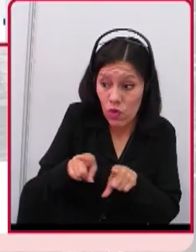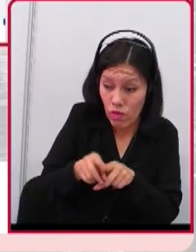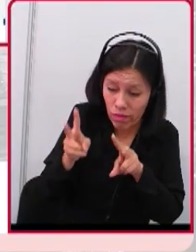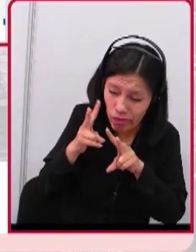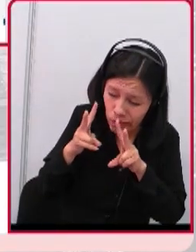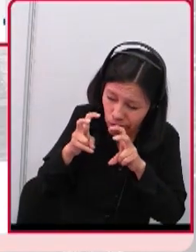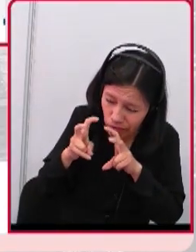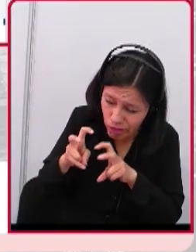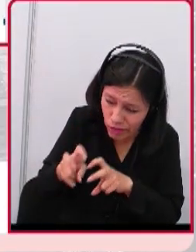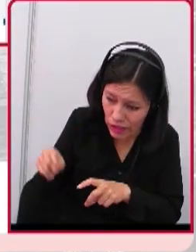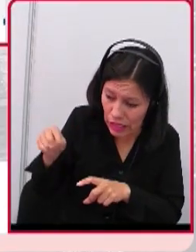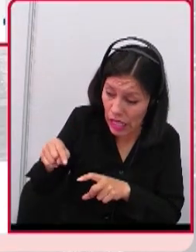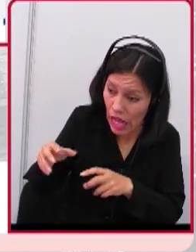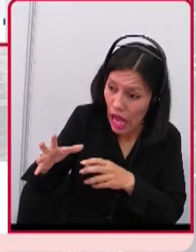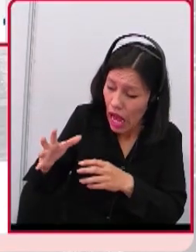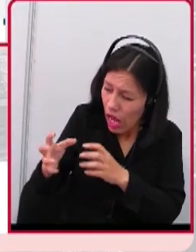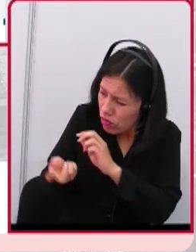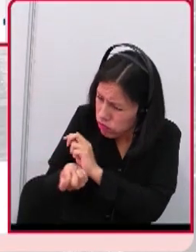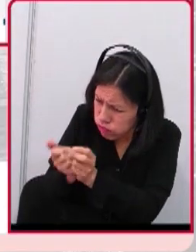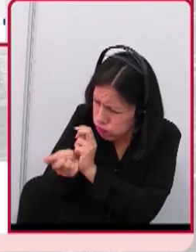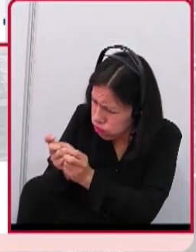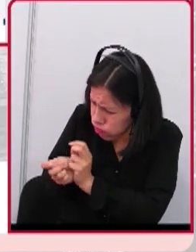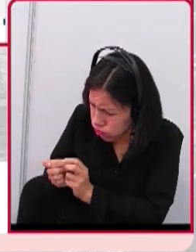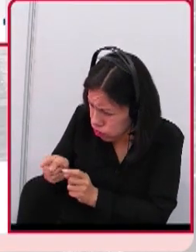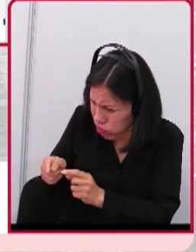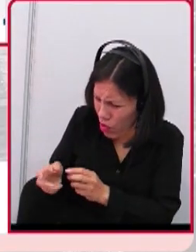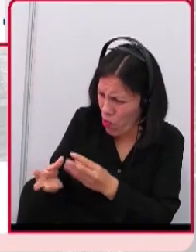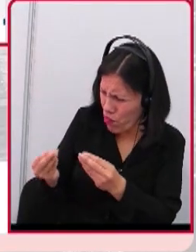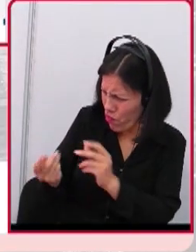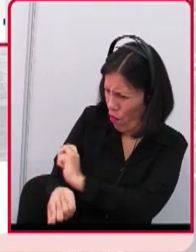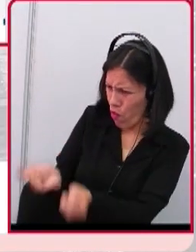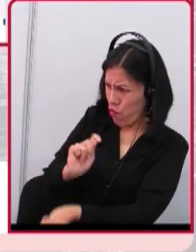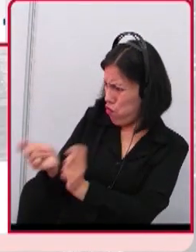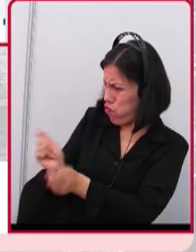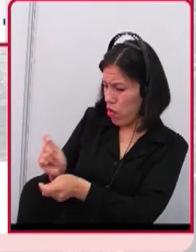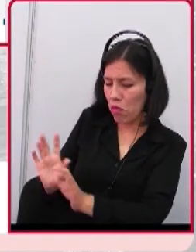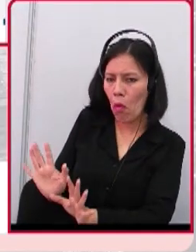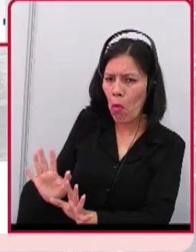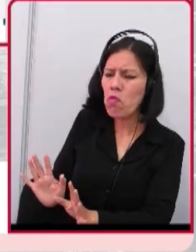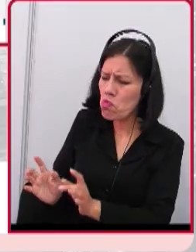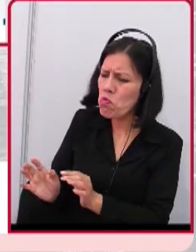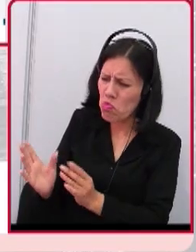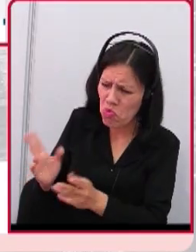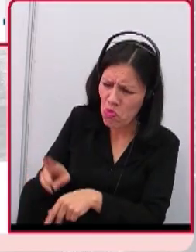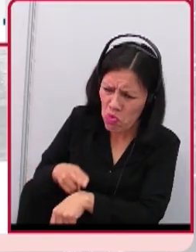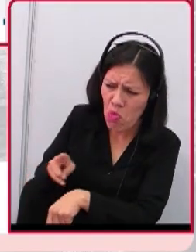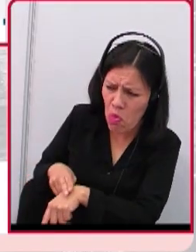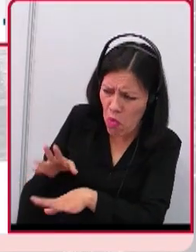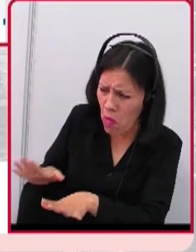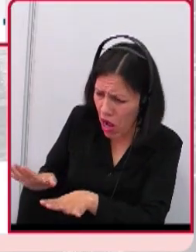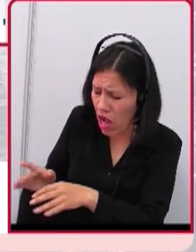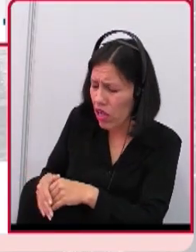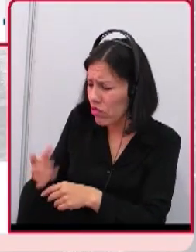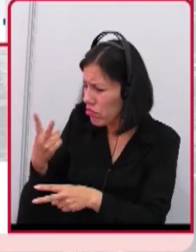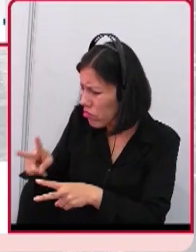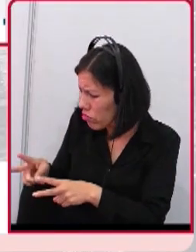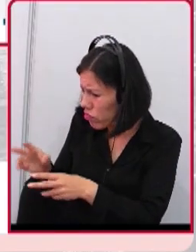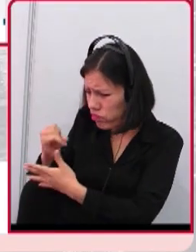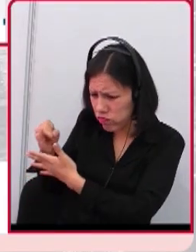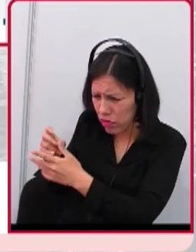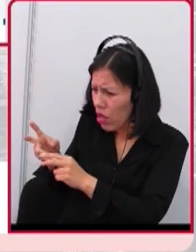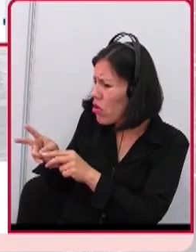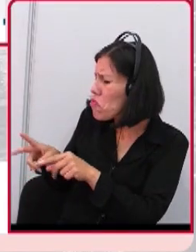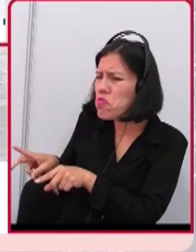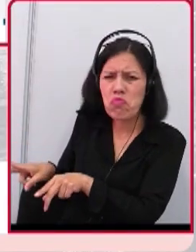alteraciones, no hay variabilidad significativa, las distribuciones también se muestran bastante buenas. Lo